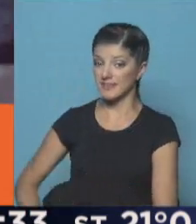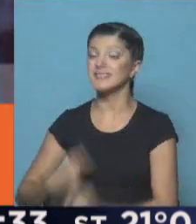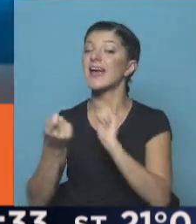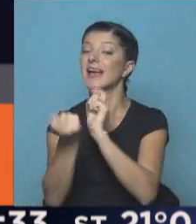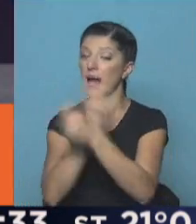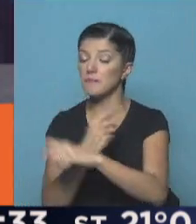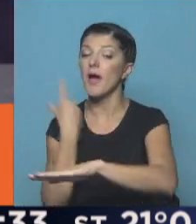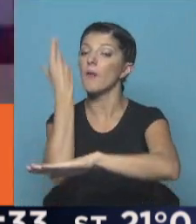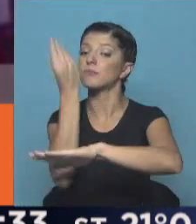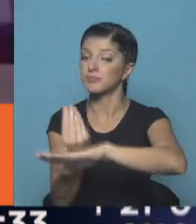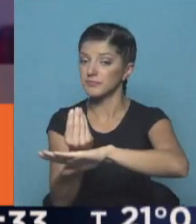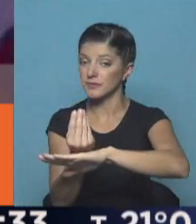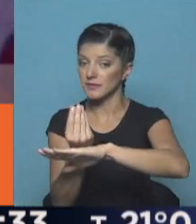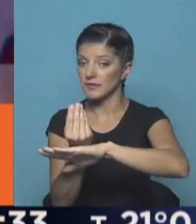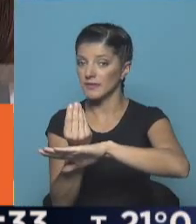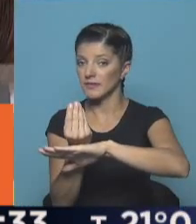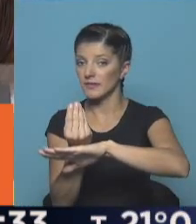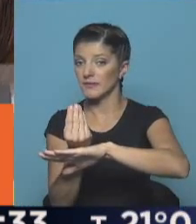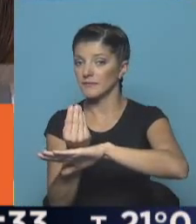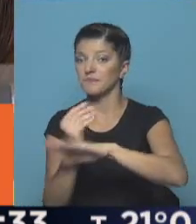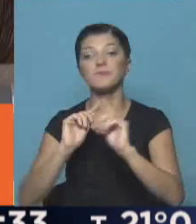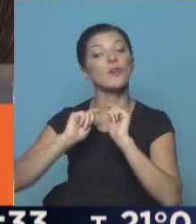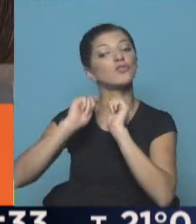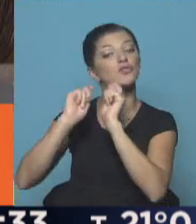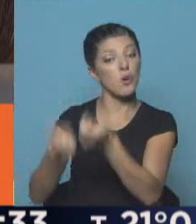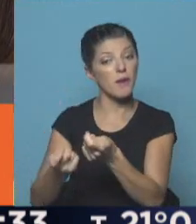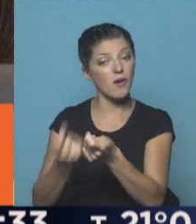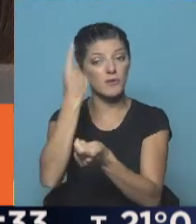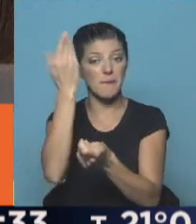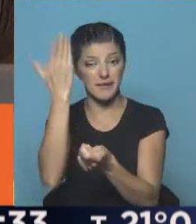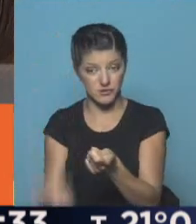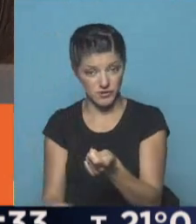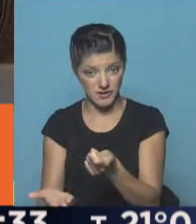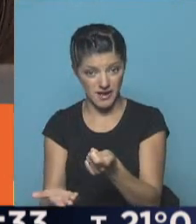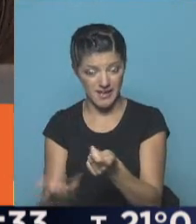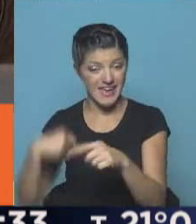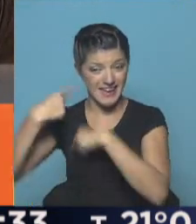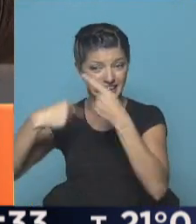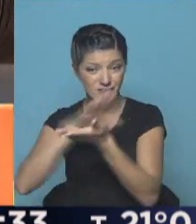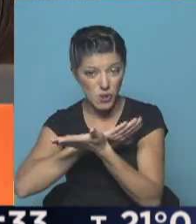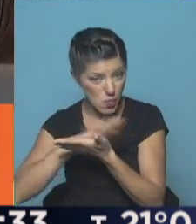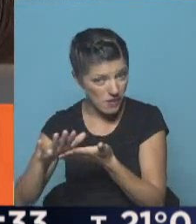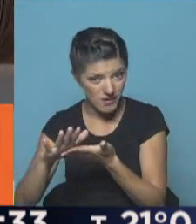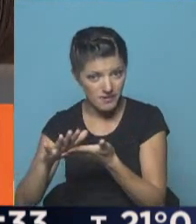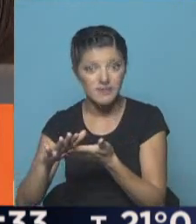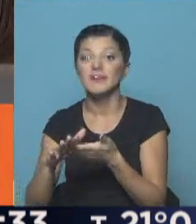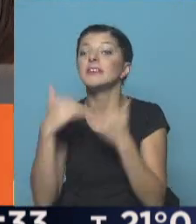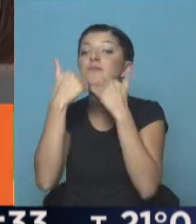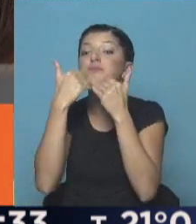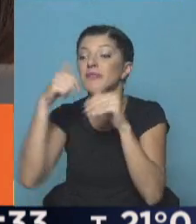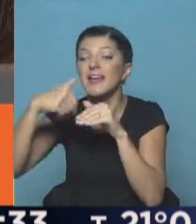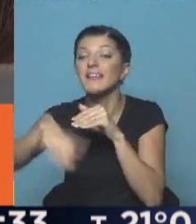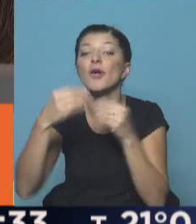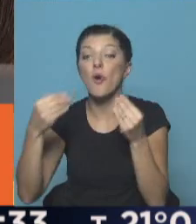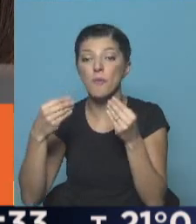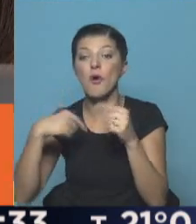liderazgo cubano de la revolución pasa a una nueva generación, el liderazgo, y no sabemos cómo lo va a